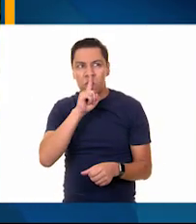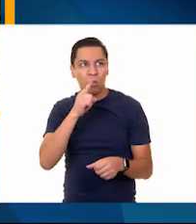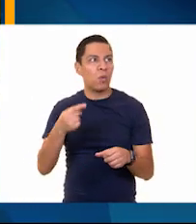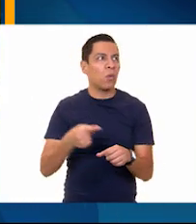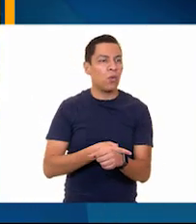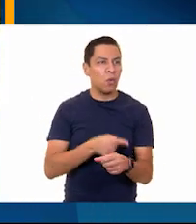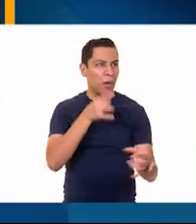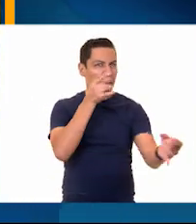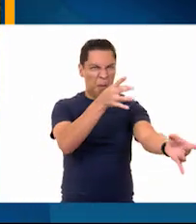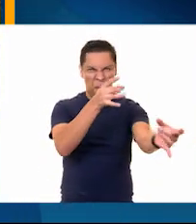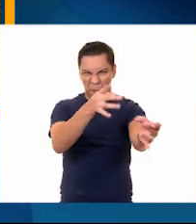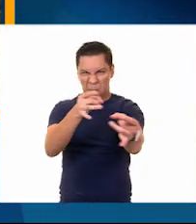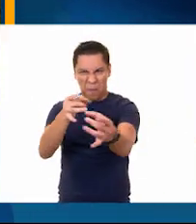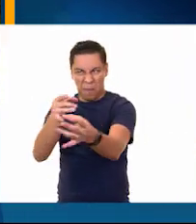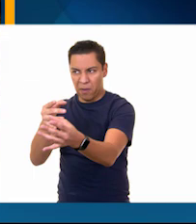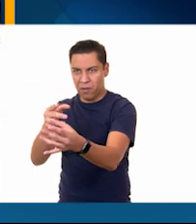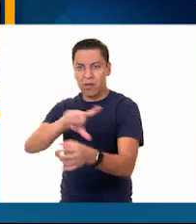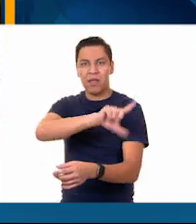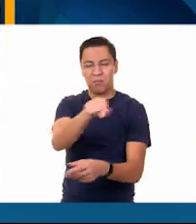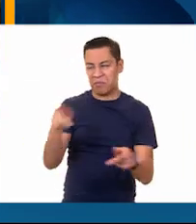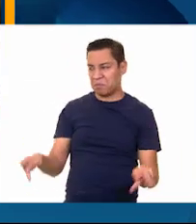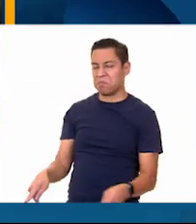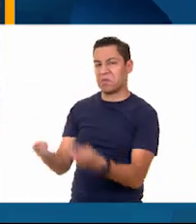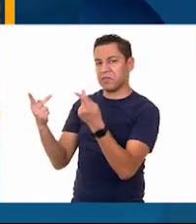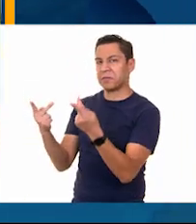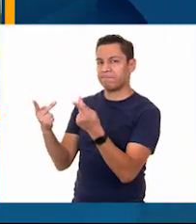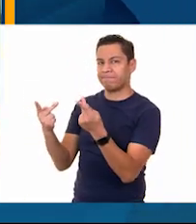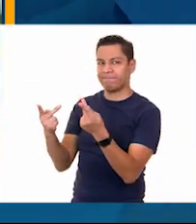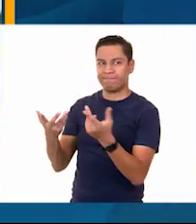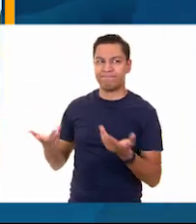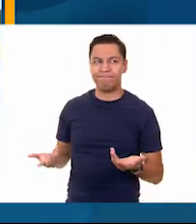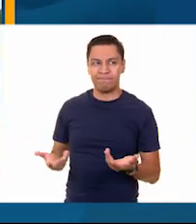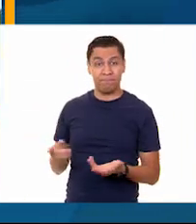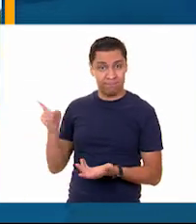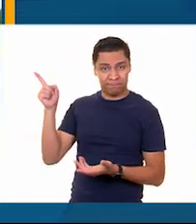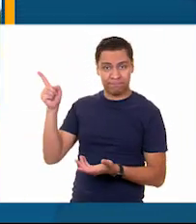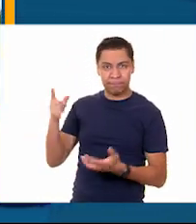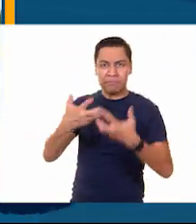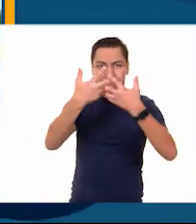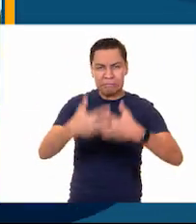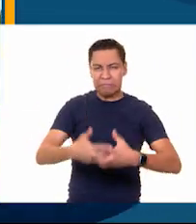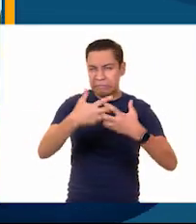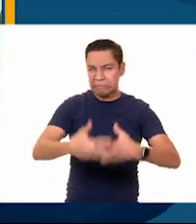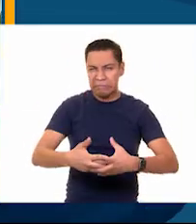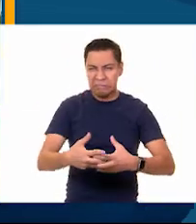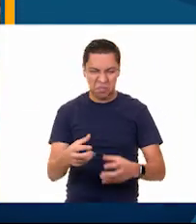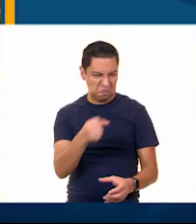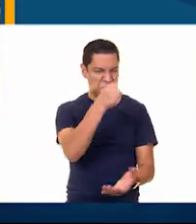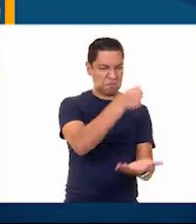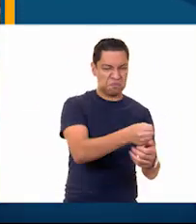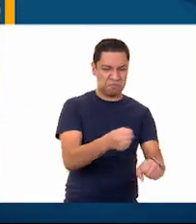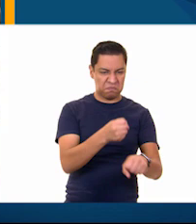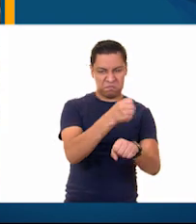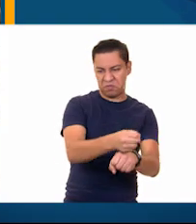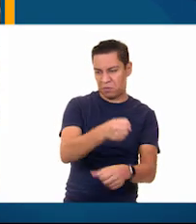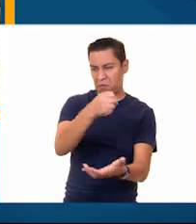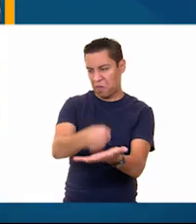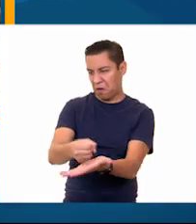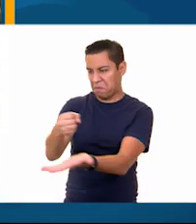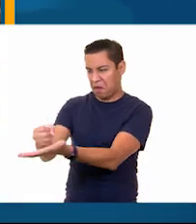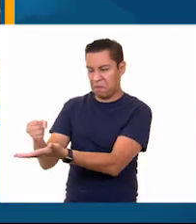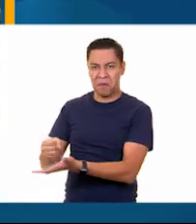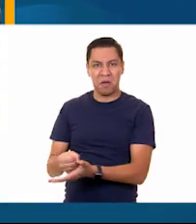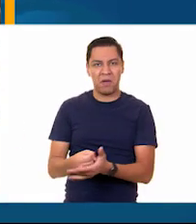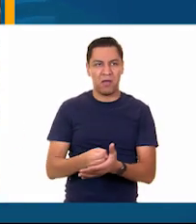aislados. Todos se relacionan y se potencializan a medida que los seres humanos obtienen y transforman sin